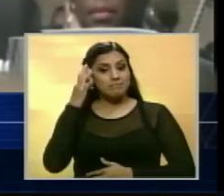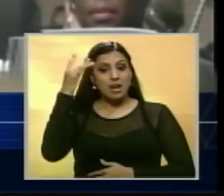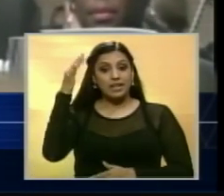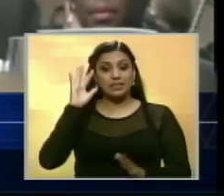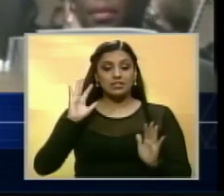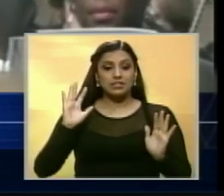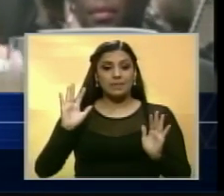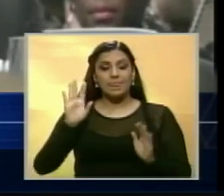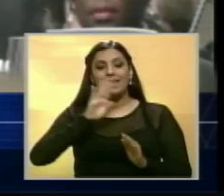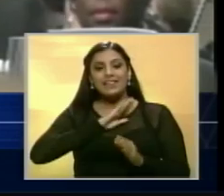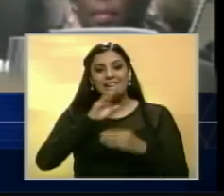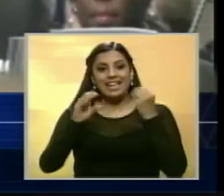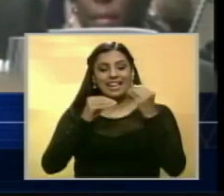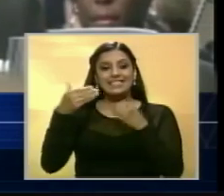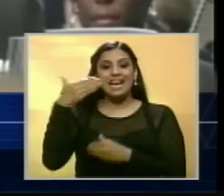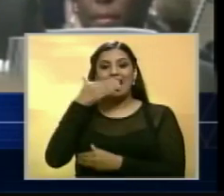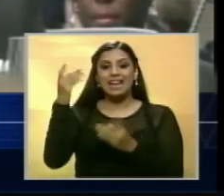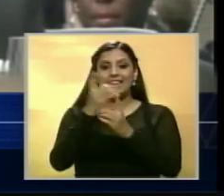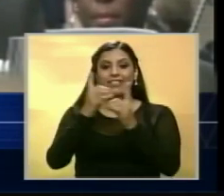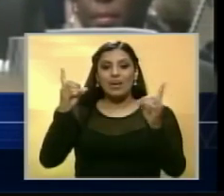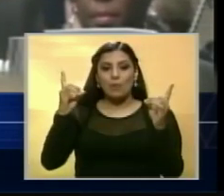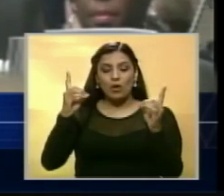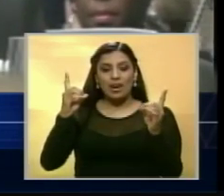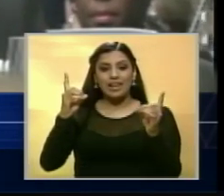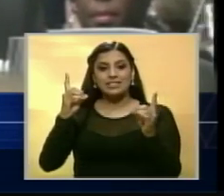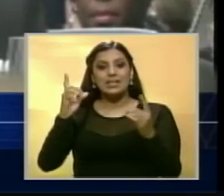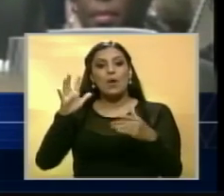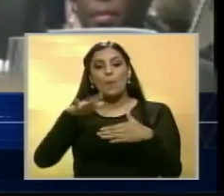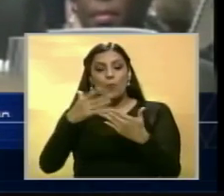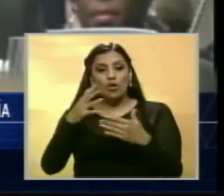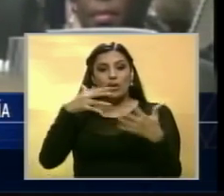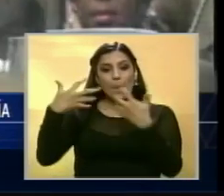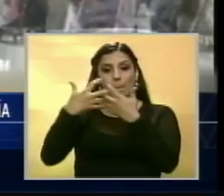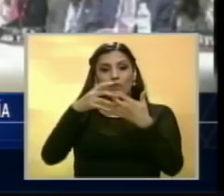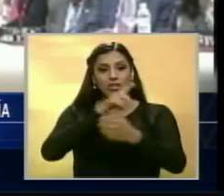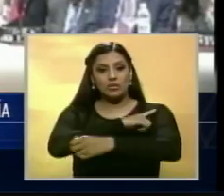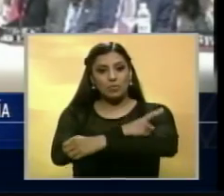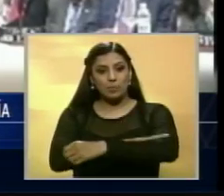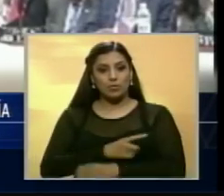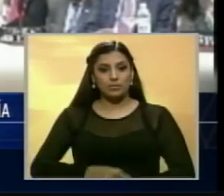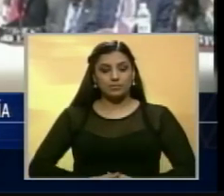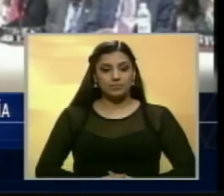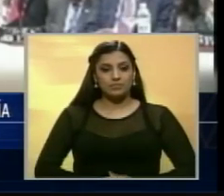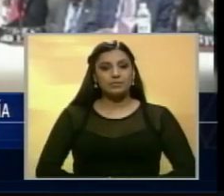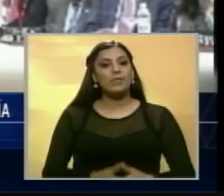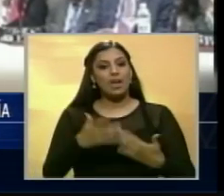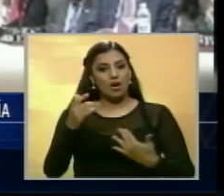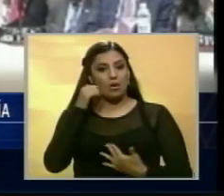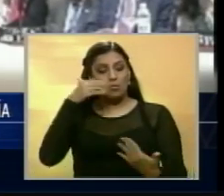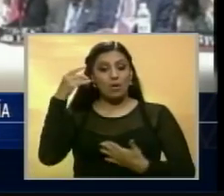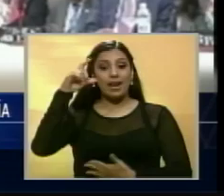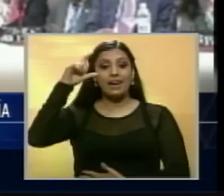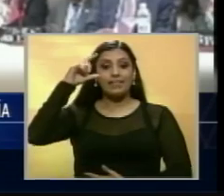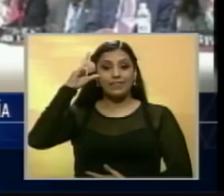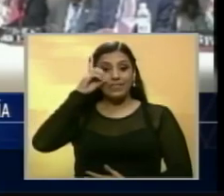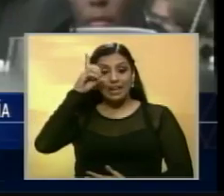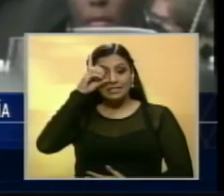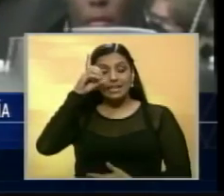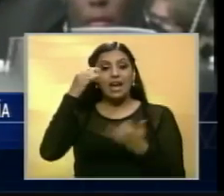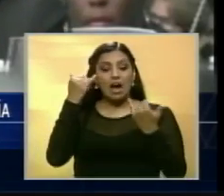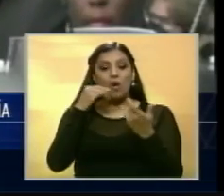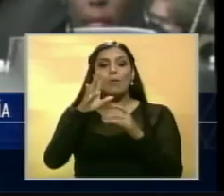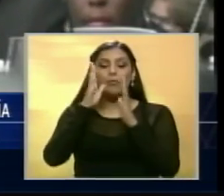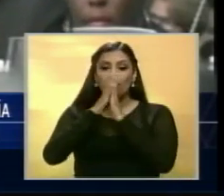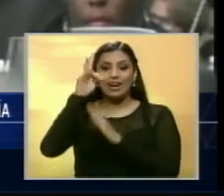Imagínense, tendrían que aplicarle la Carta Democrática Interamericana por conflicto de poderes. Delcy Rodríguez exigió respeto a la soberanía